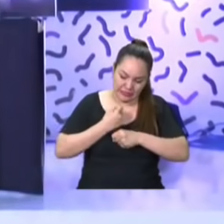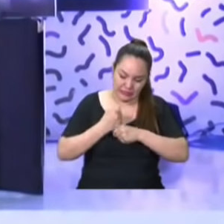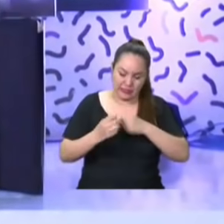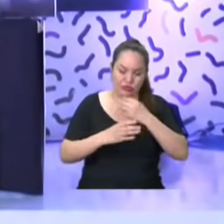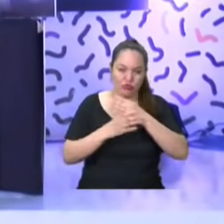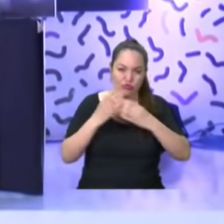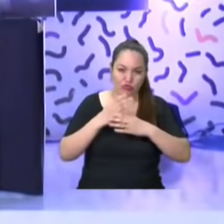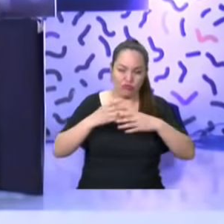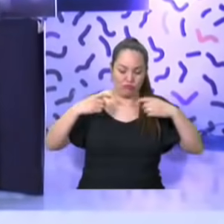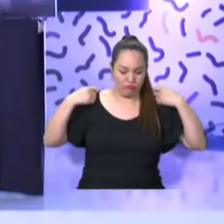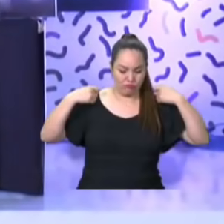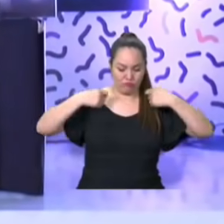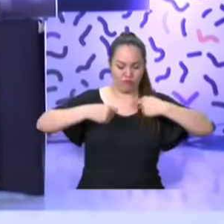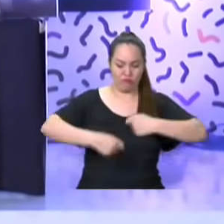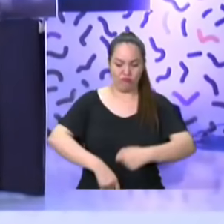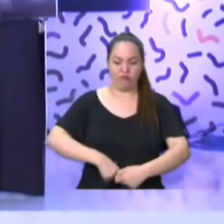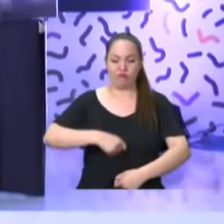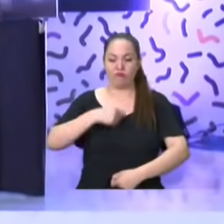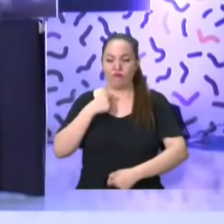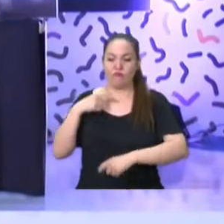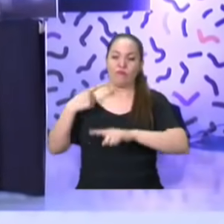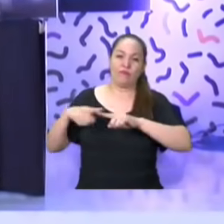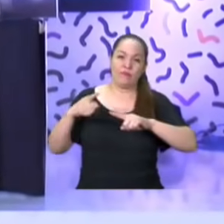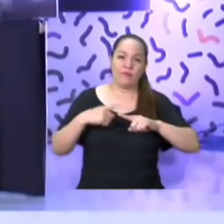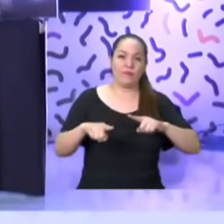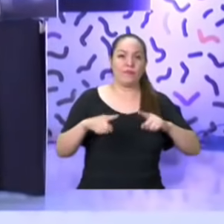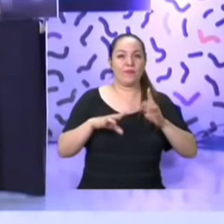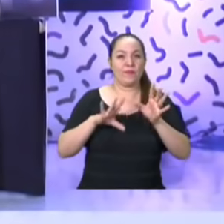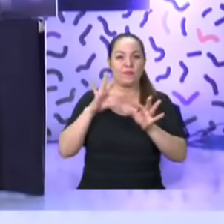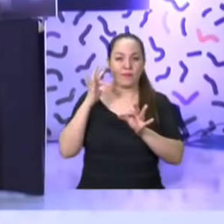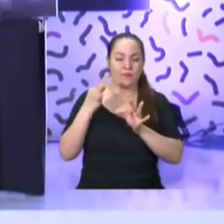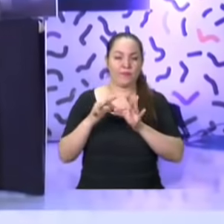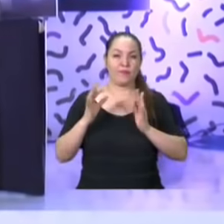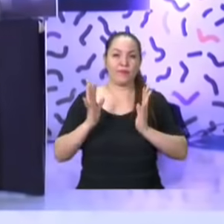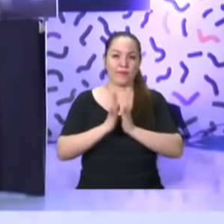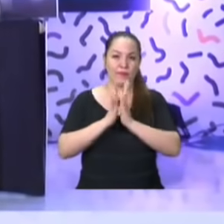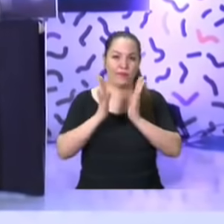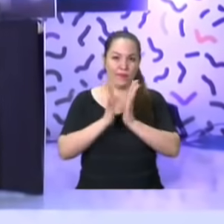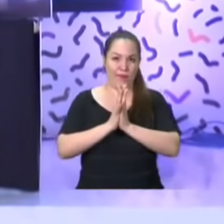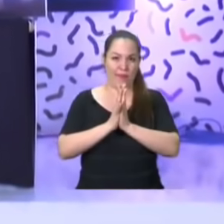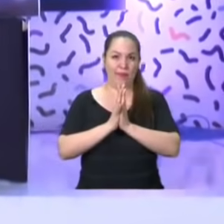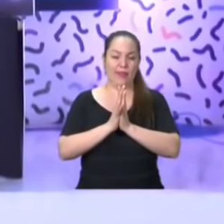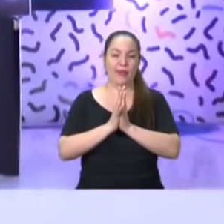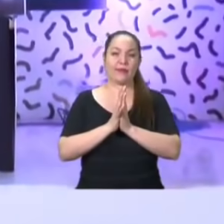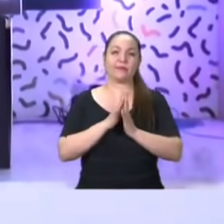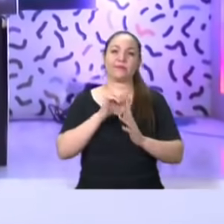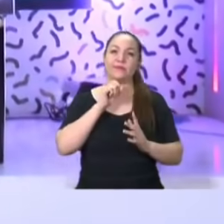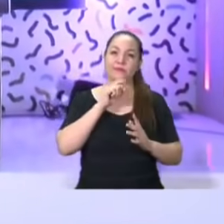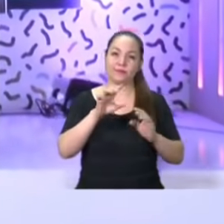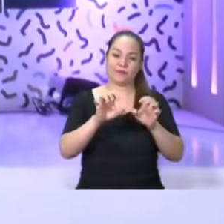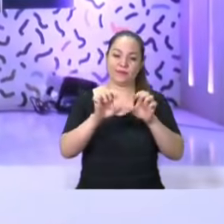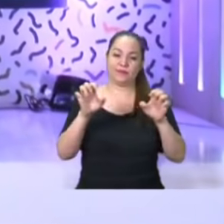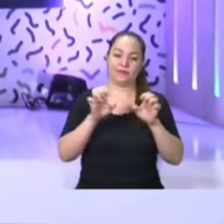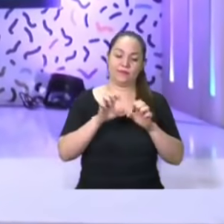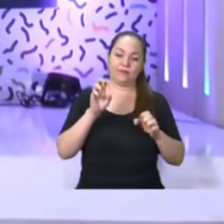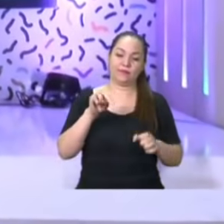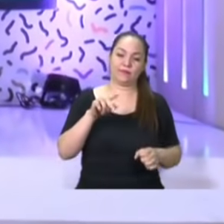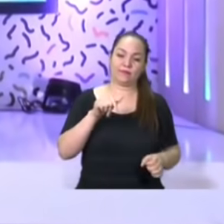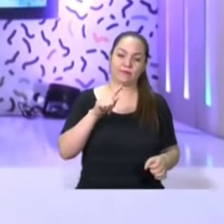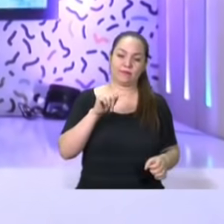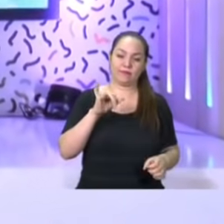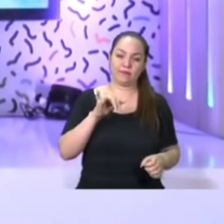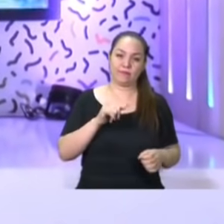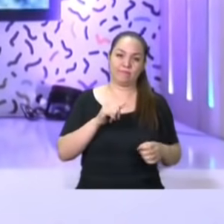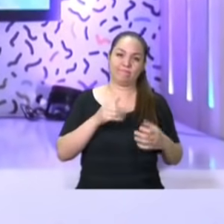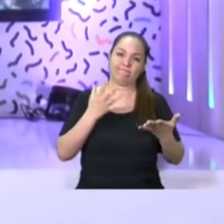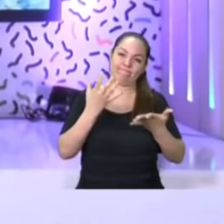son las pruebas, ya los muchachos estarán listos, señor Chavana. Competencia donde por el momento el equipo de Natalie y Zumbido están